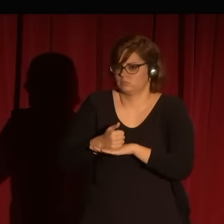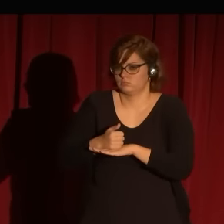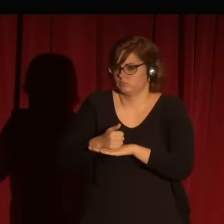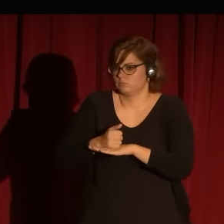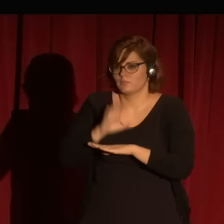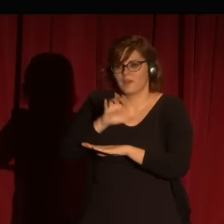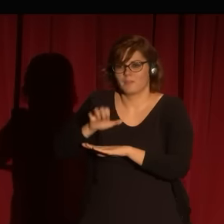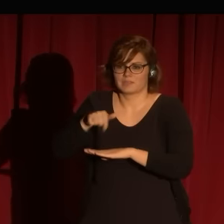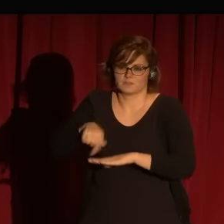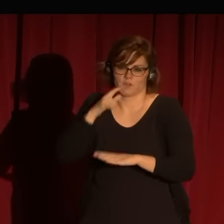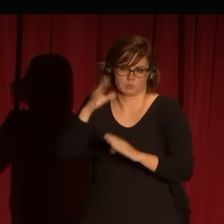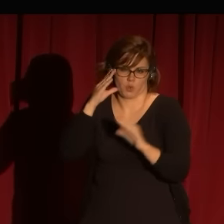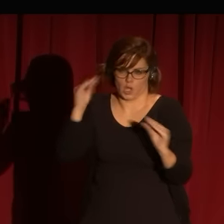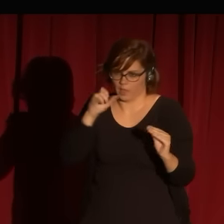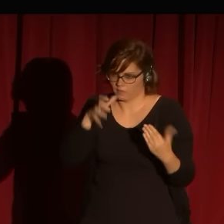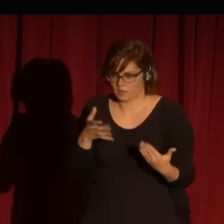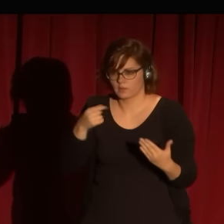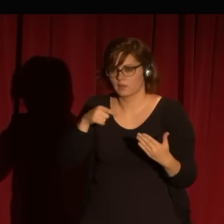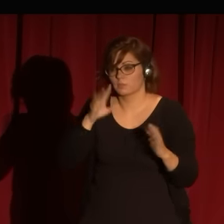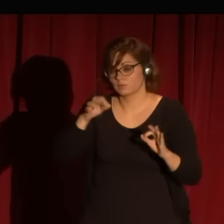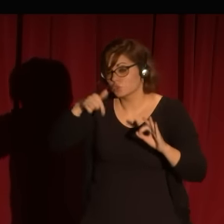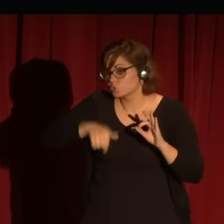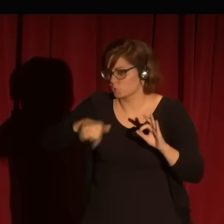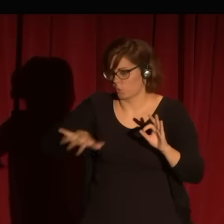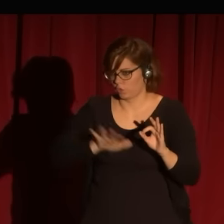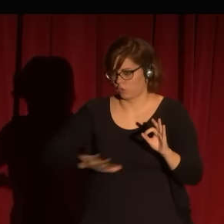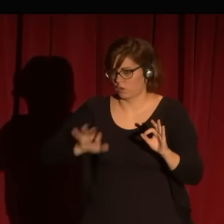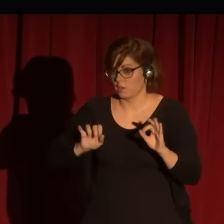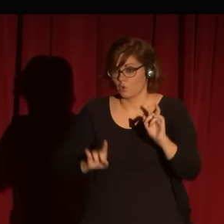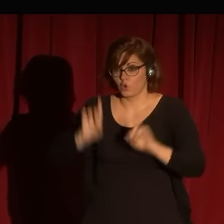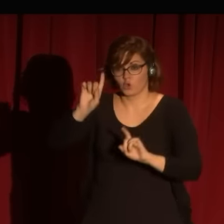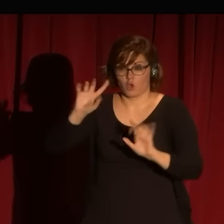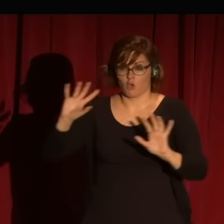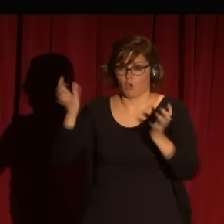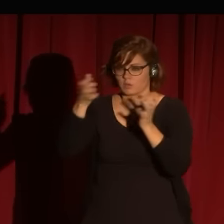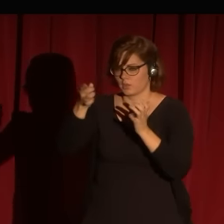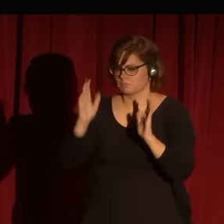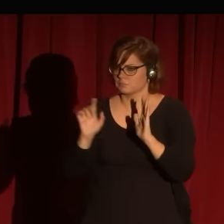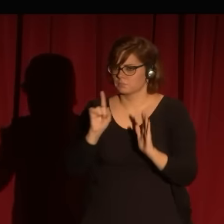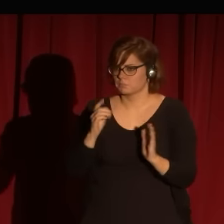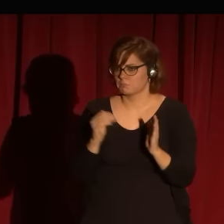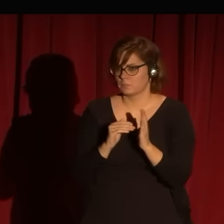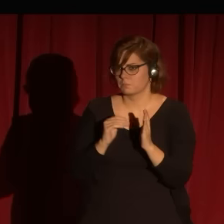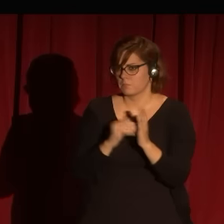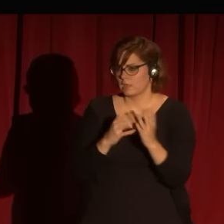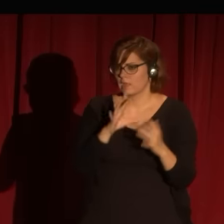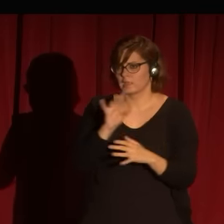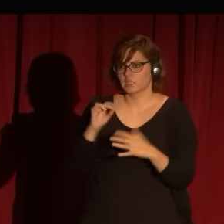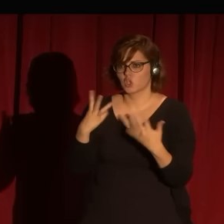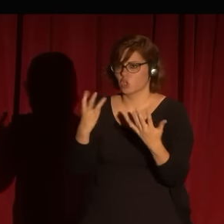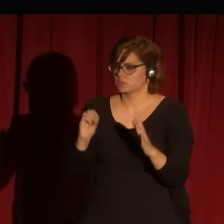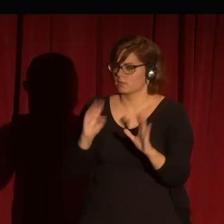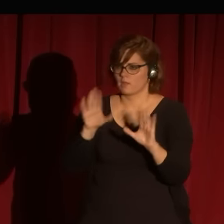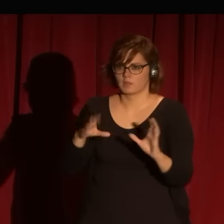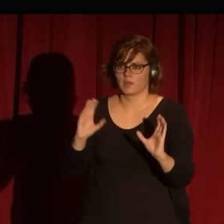Países Bajos en realidad solo de los de la parte del sur porque la rebelión del Norte en torno a 1580 había tenido éxito y nunca volverían a formar